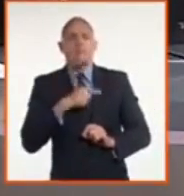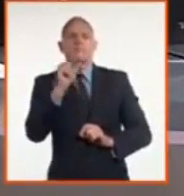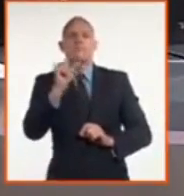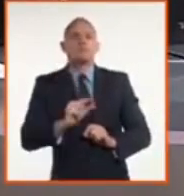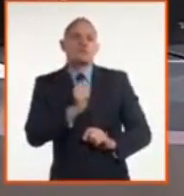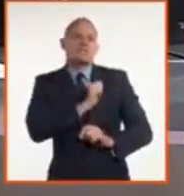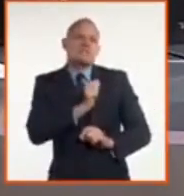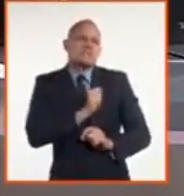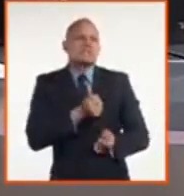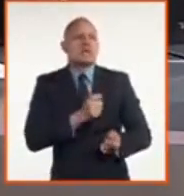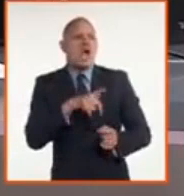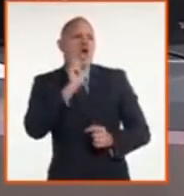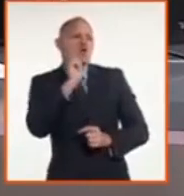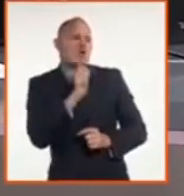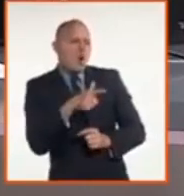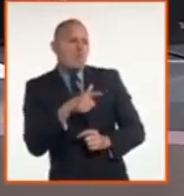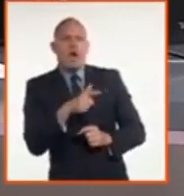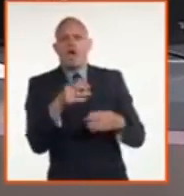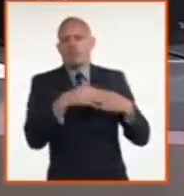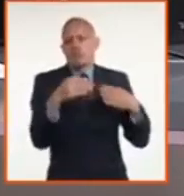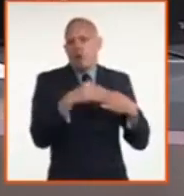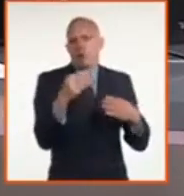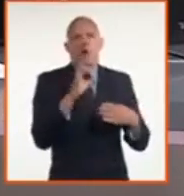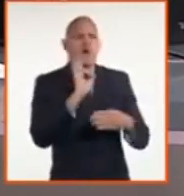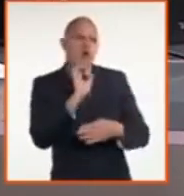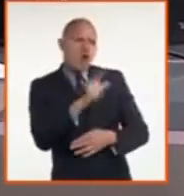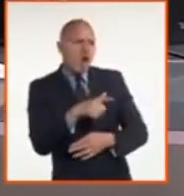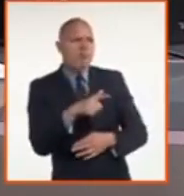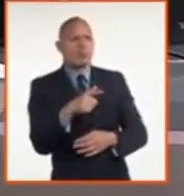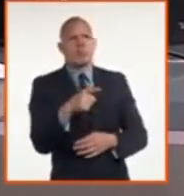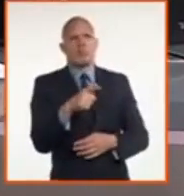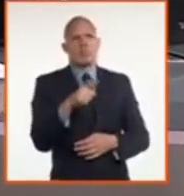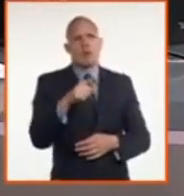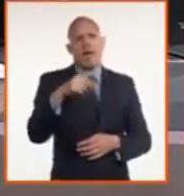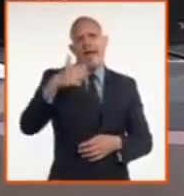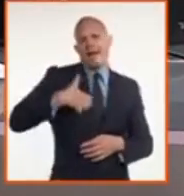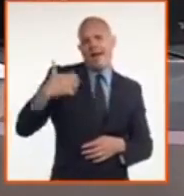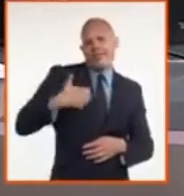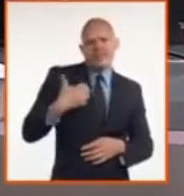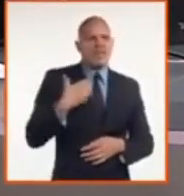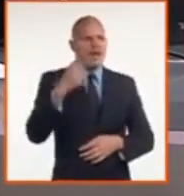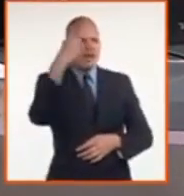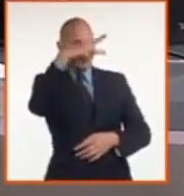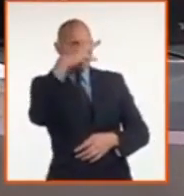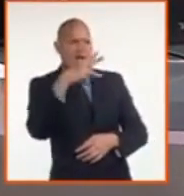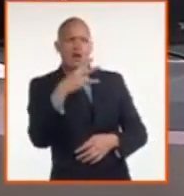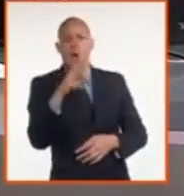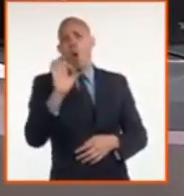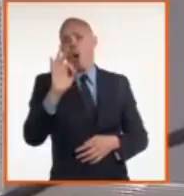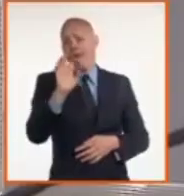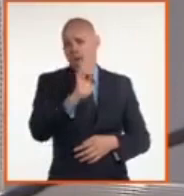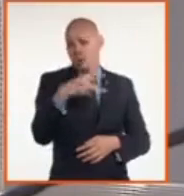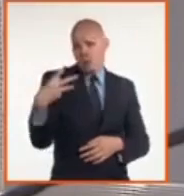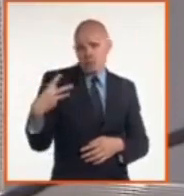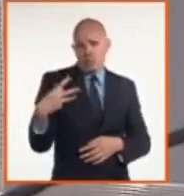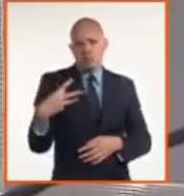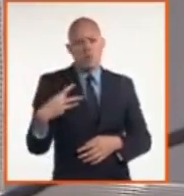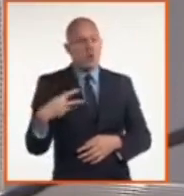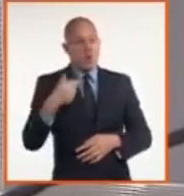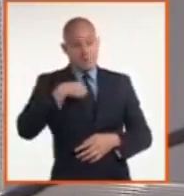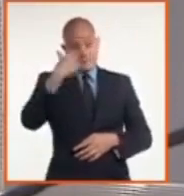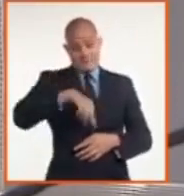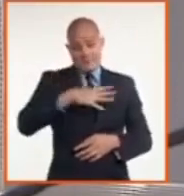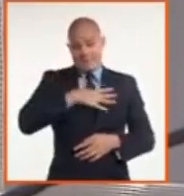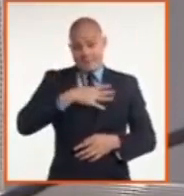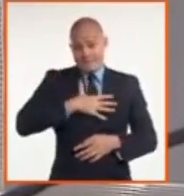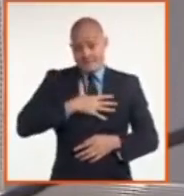u otras entidades jurídicas podrían venderle al estado es decir vender su divisa al estado no para nada nosotros